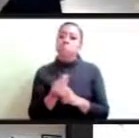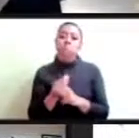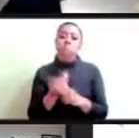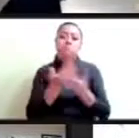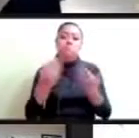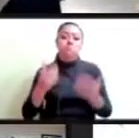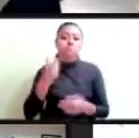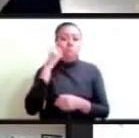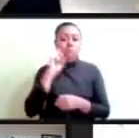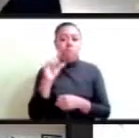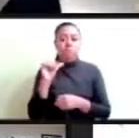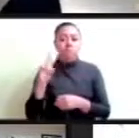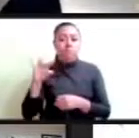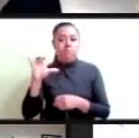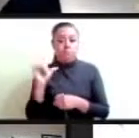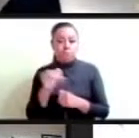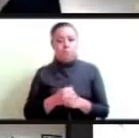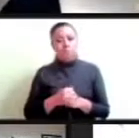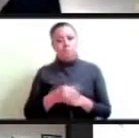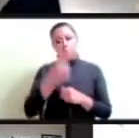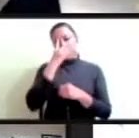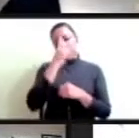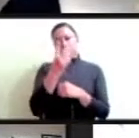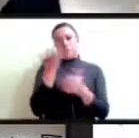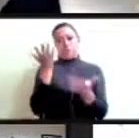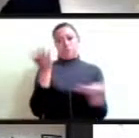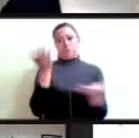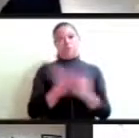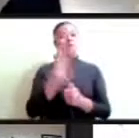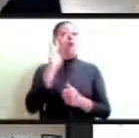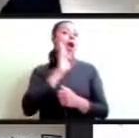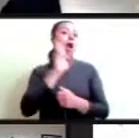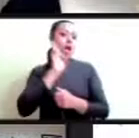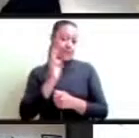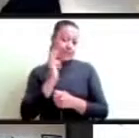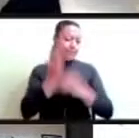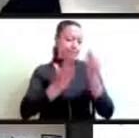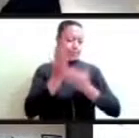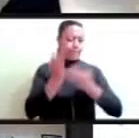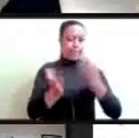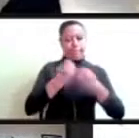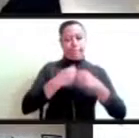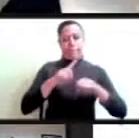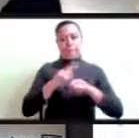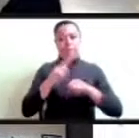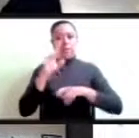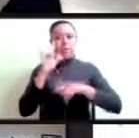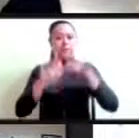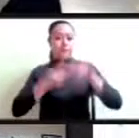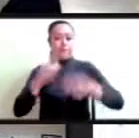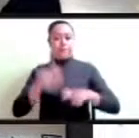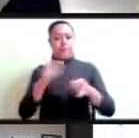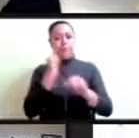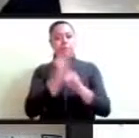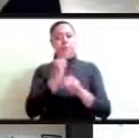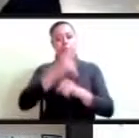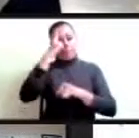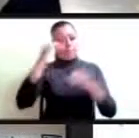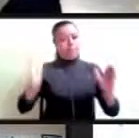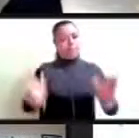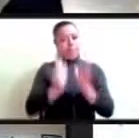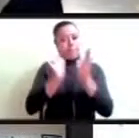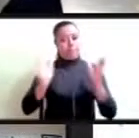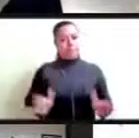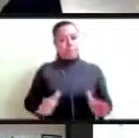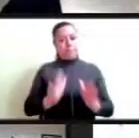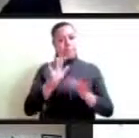es que analicemos la posibilidad de hacer reuniones virtuales para fomentar el empleo y para dar a conocer la bolsa de trabajo que